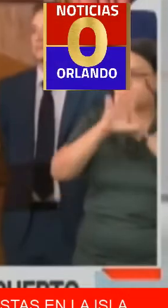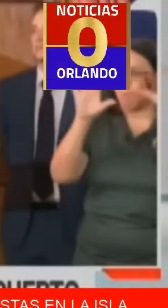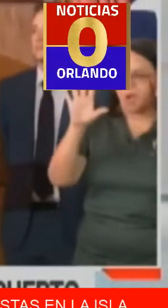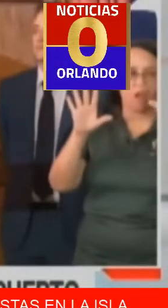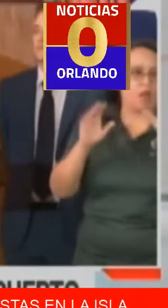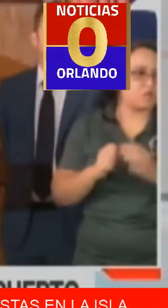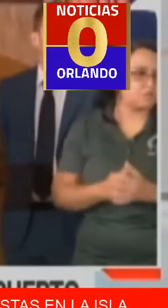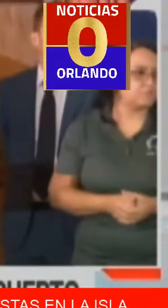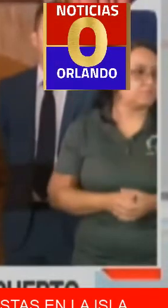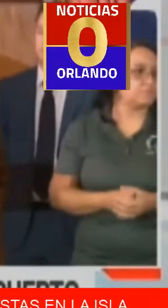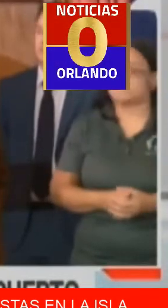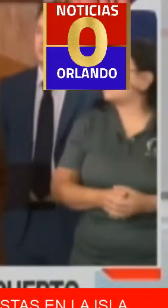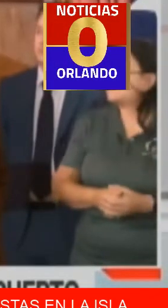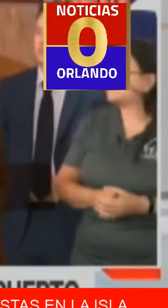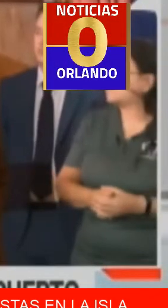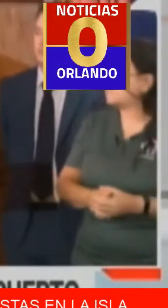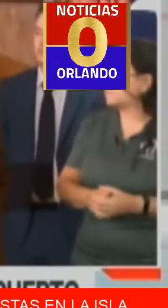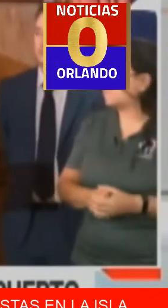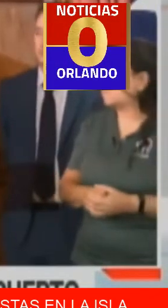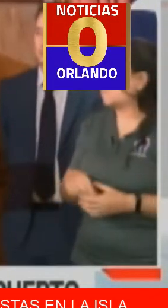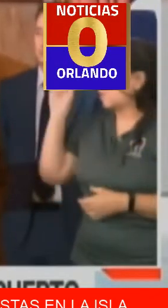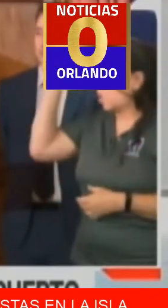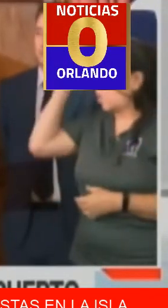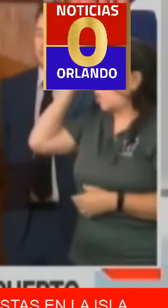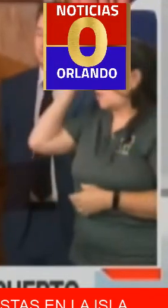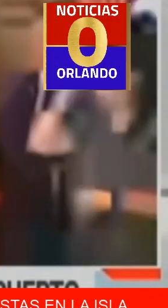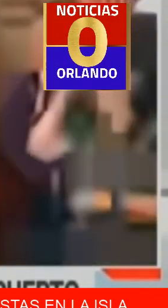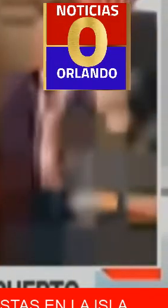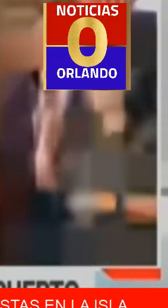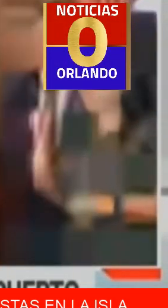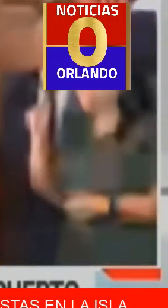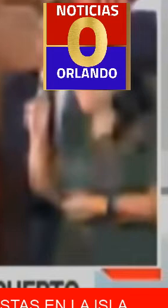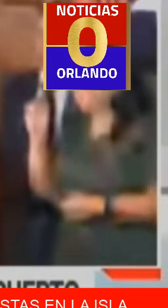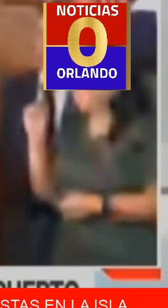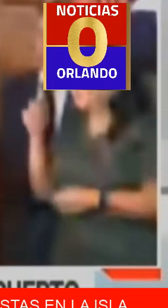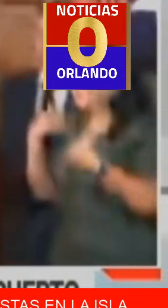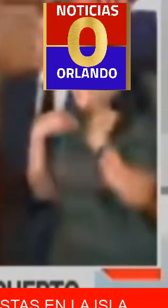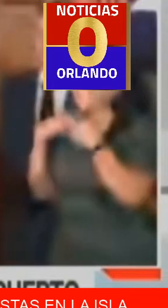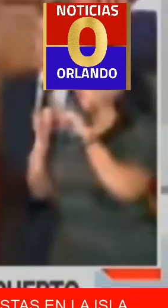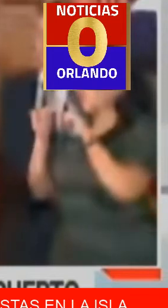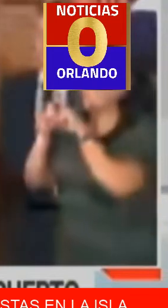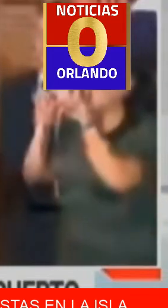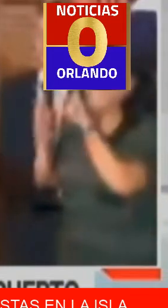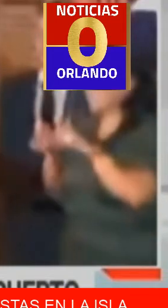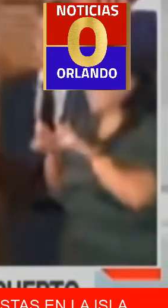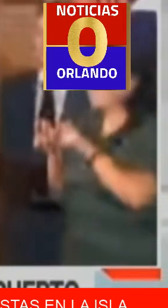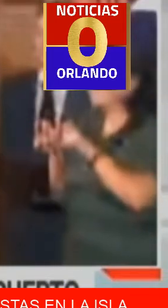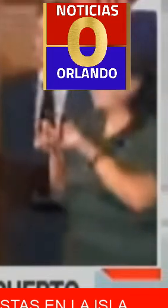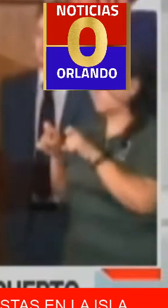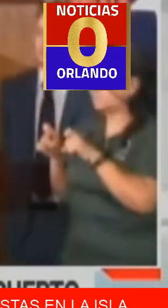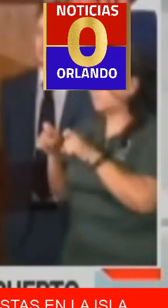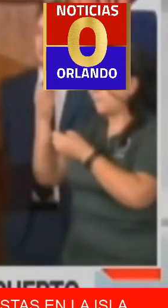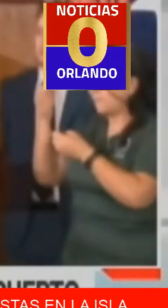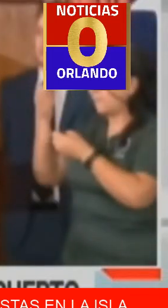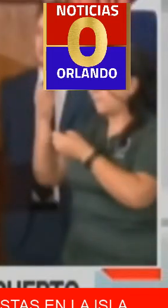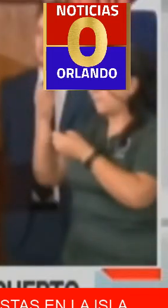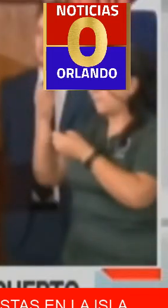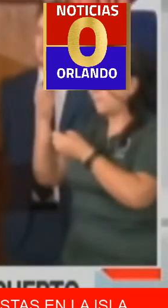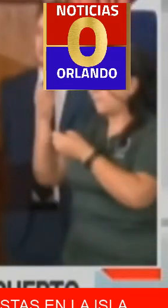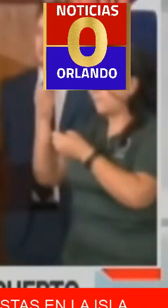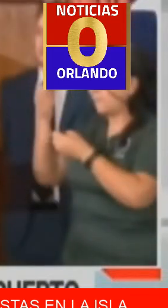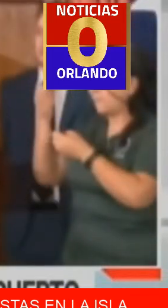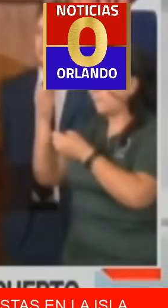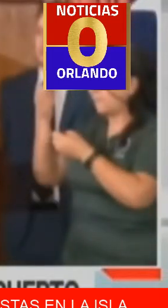las cosas que suceden, a convertirlas en muchísimo mayor de lo que son. ¿Por qué? Porque si no, no escandalizan, y si no